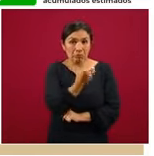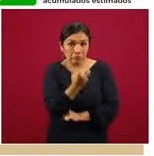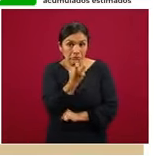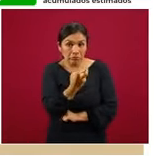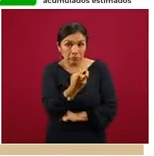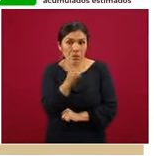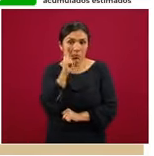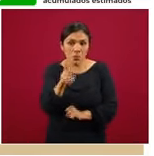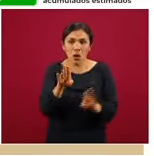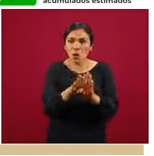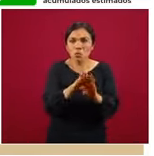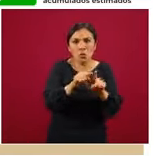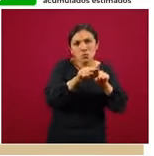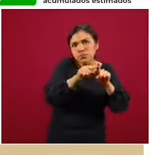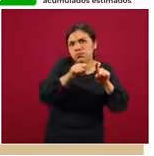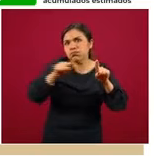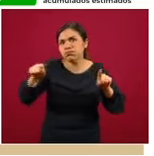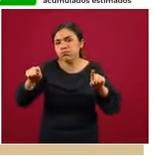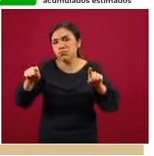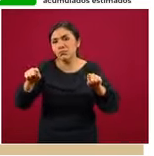una línea horizontal,